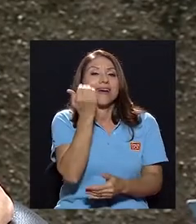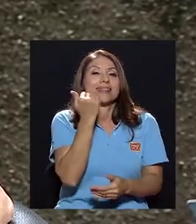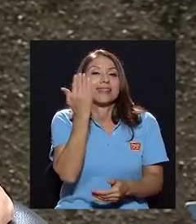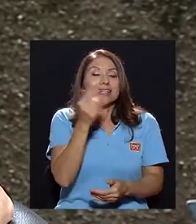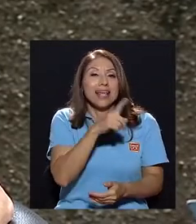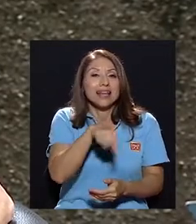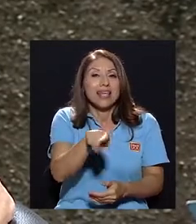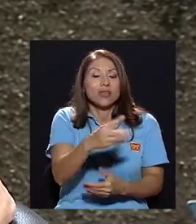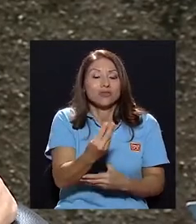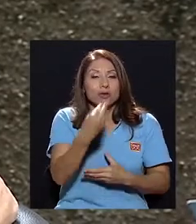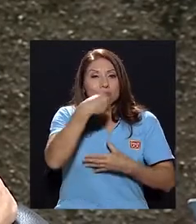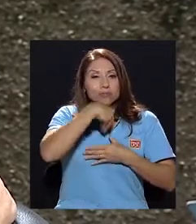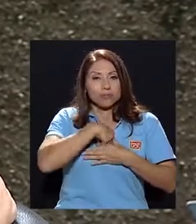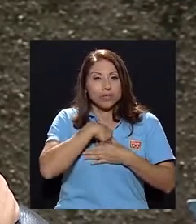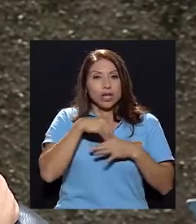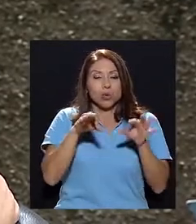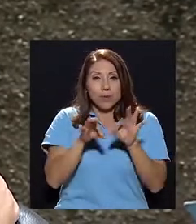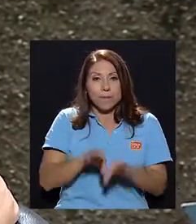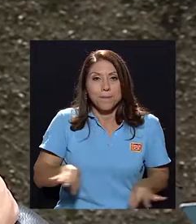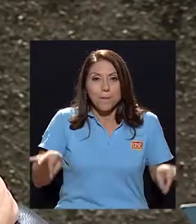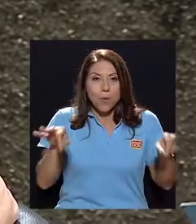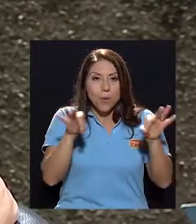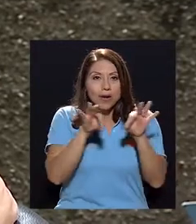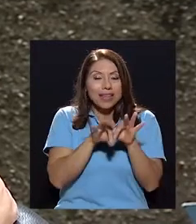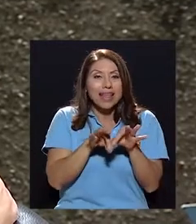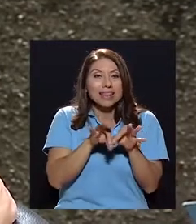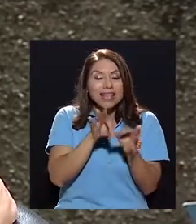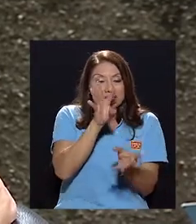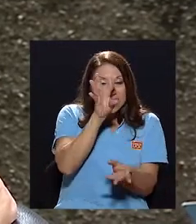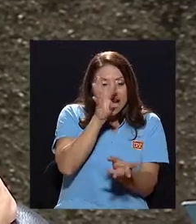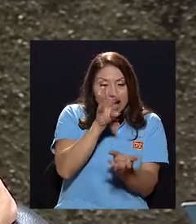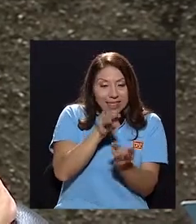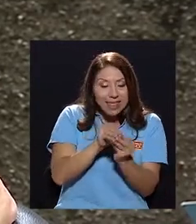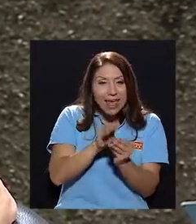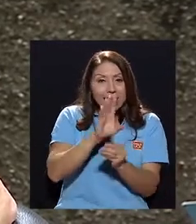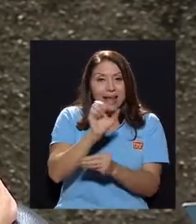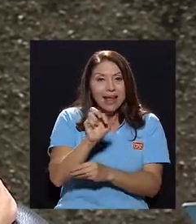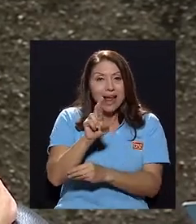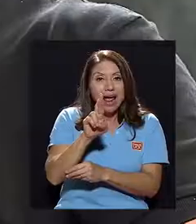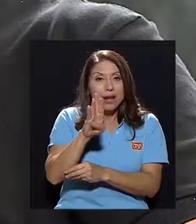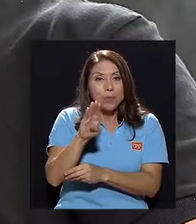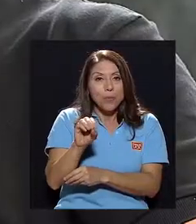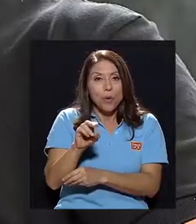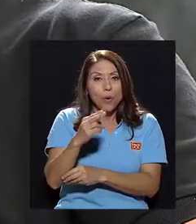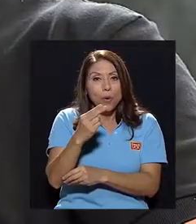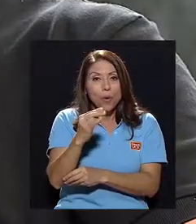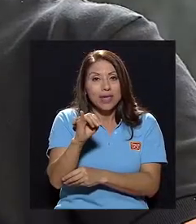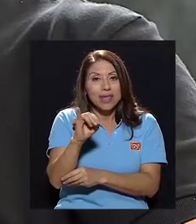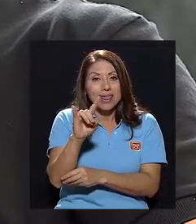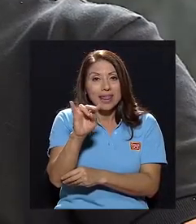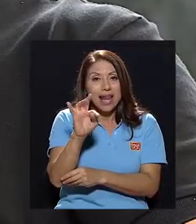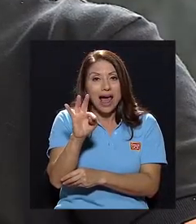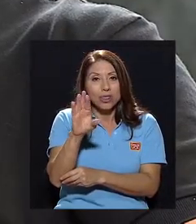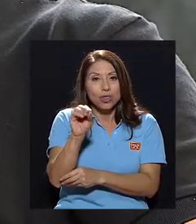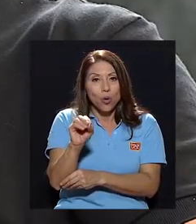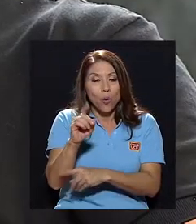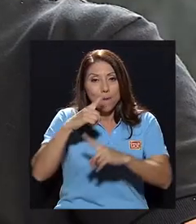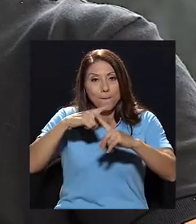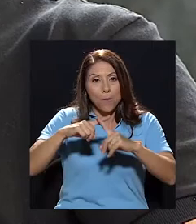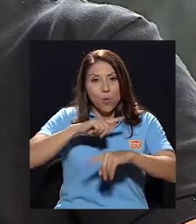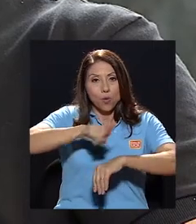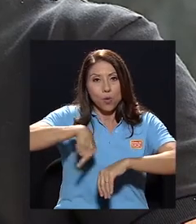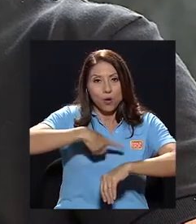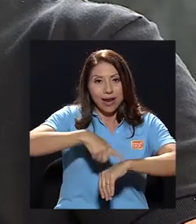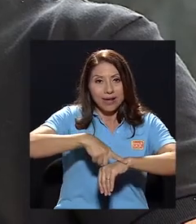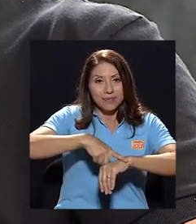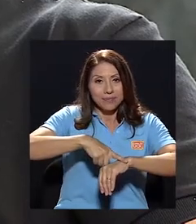consumo. Lo importante es consumir cierta cantidad de carbohidrato por hora de ejercicio. Entonces, si el ejercicio dura más de una hora, pero